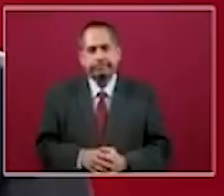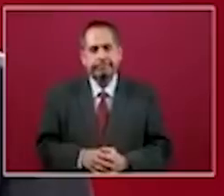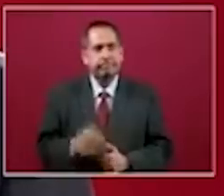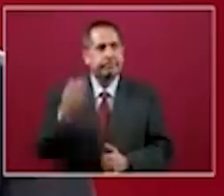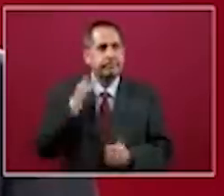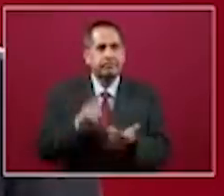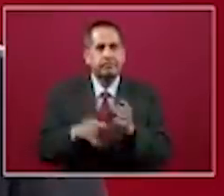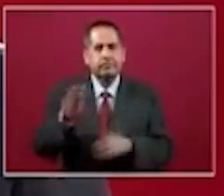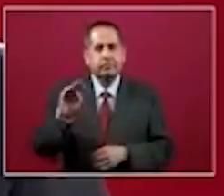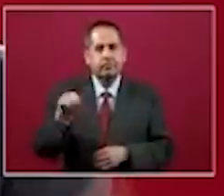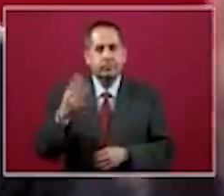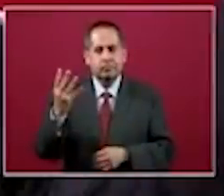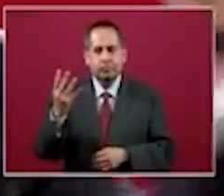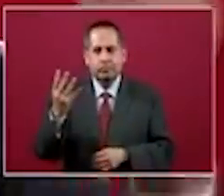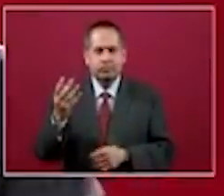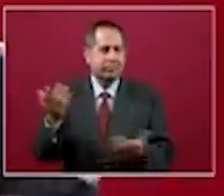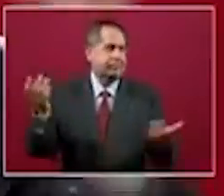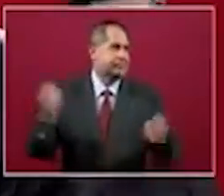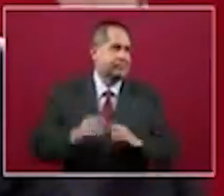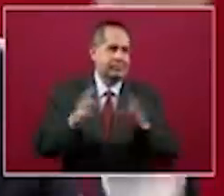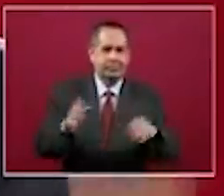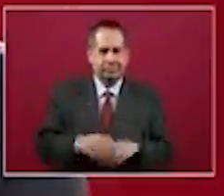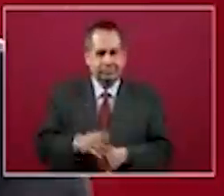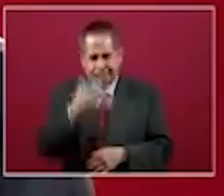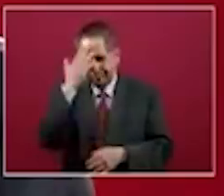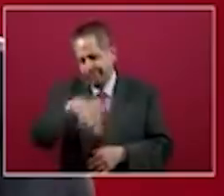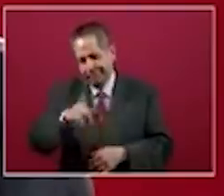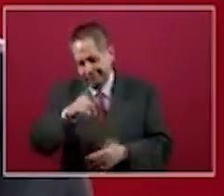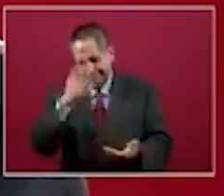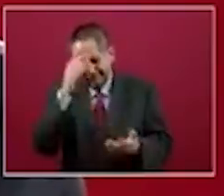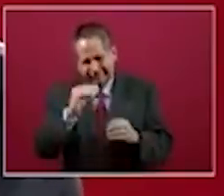en el 94, pues como lo dije ya, sin comentario,